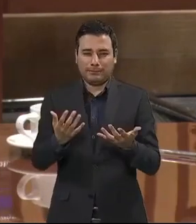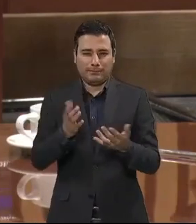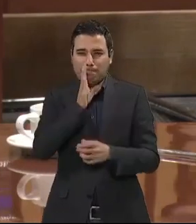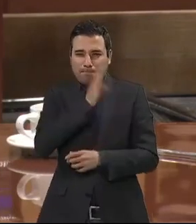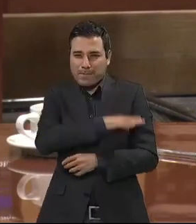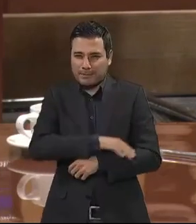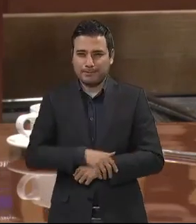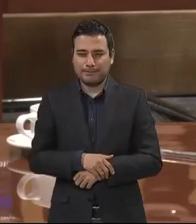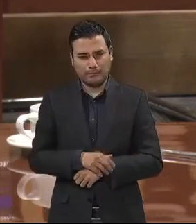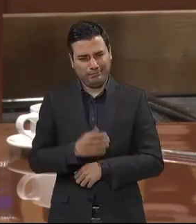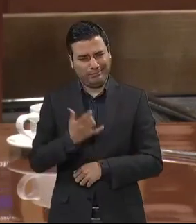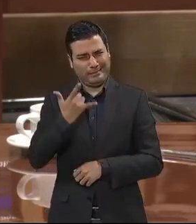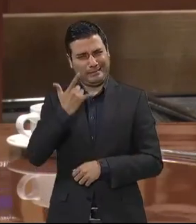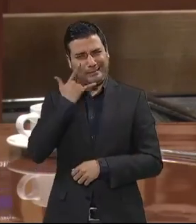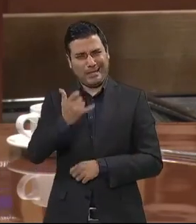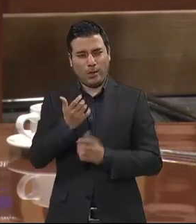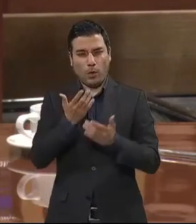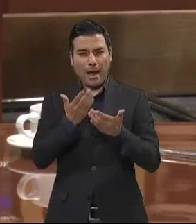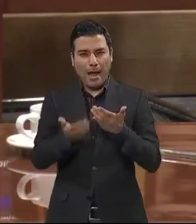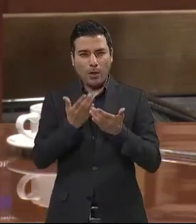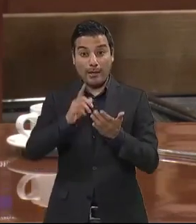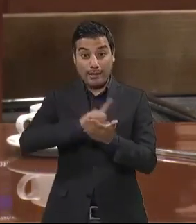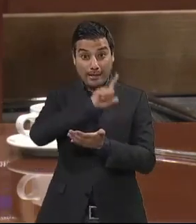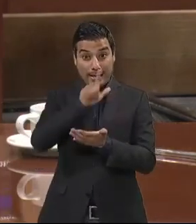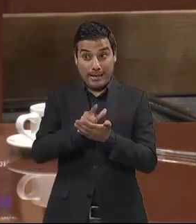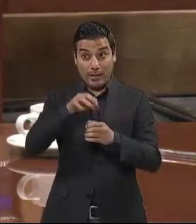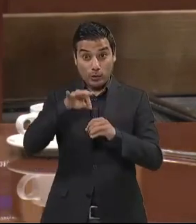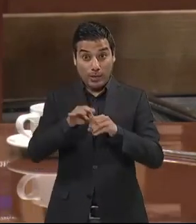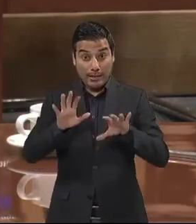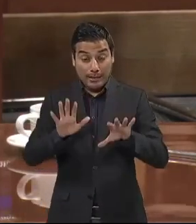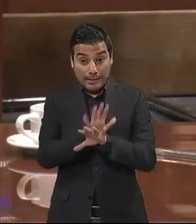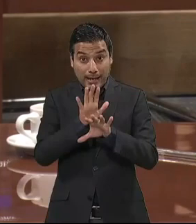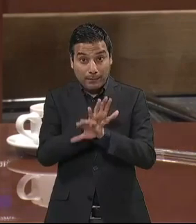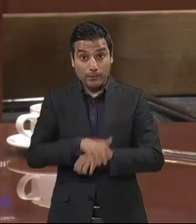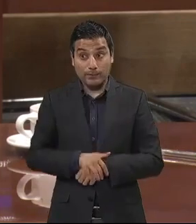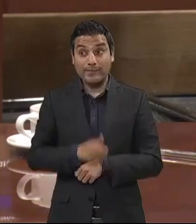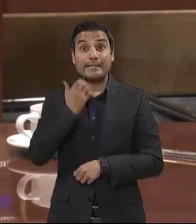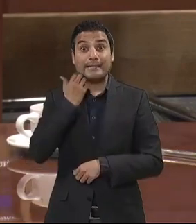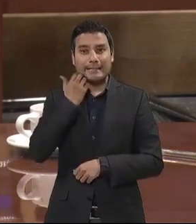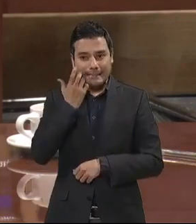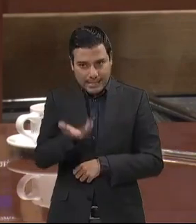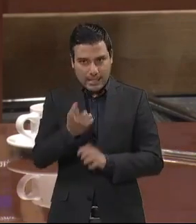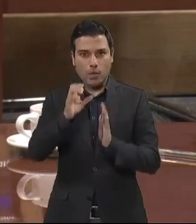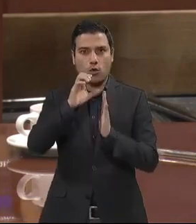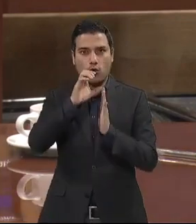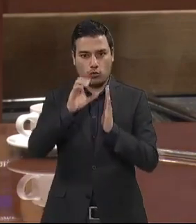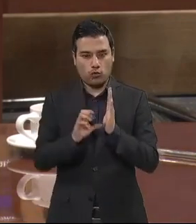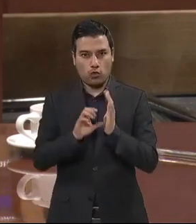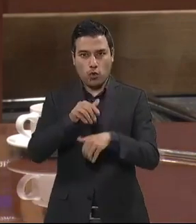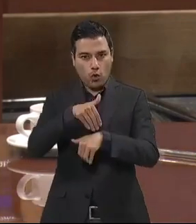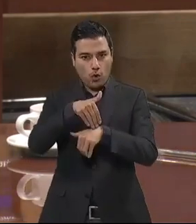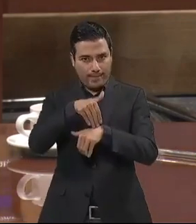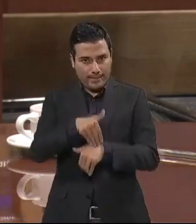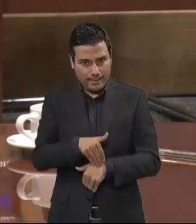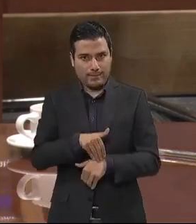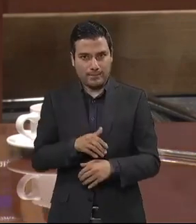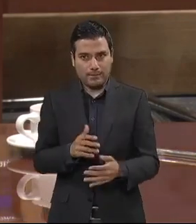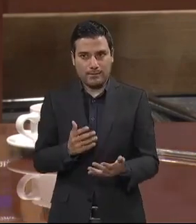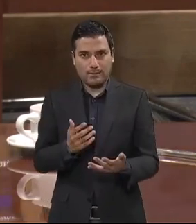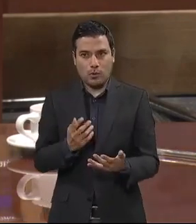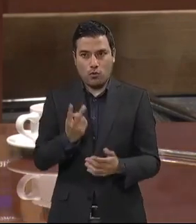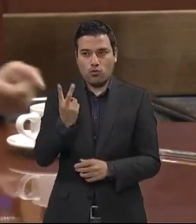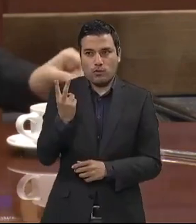curioso, ahora que hay una reforma electoral que sí busca restituir la Constitución para que dejen de cometer